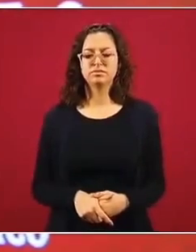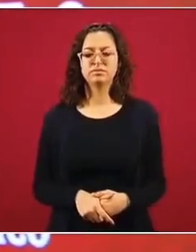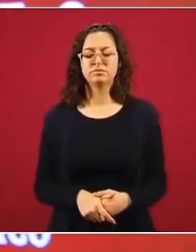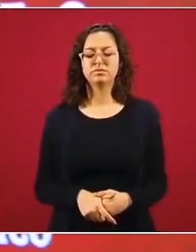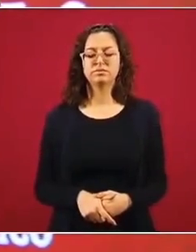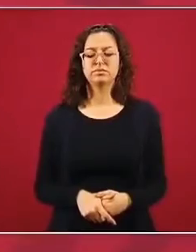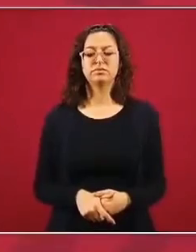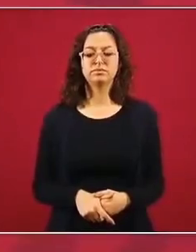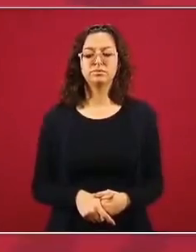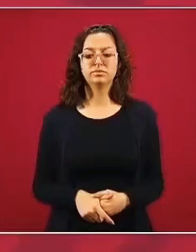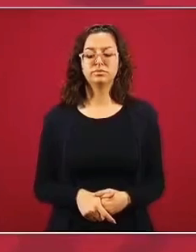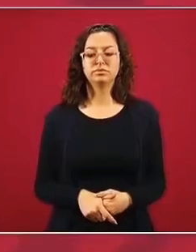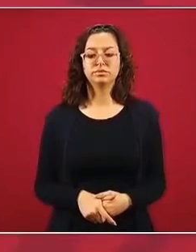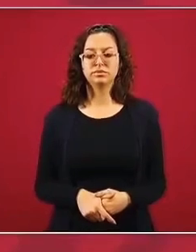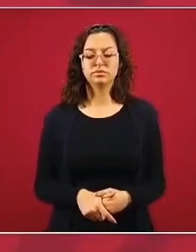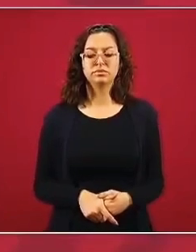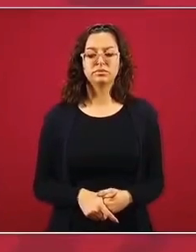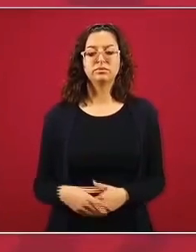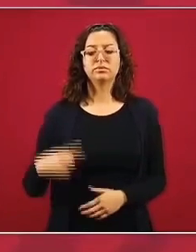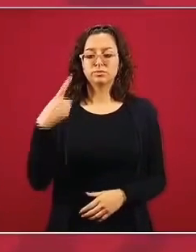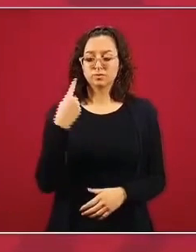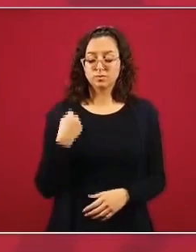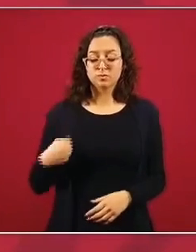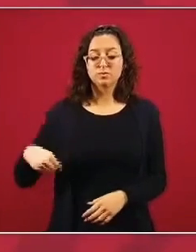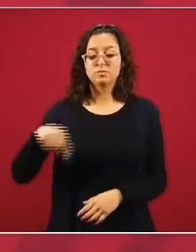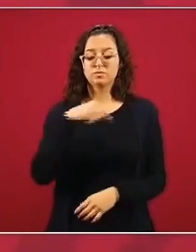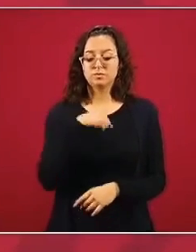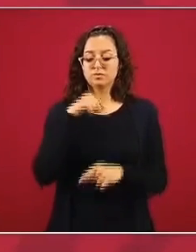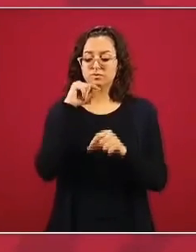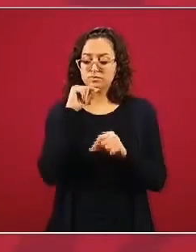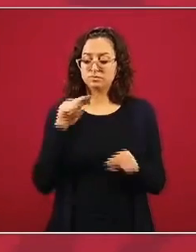Estamos también avanzando,